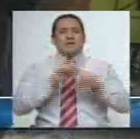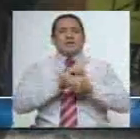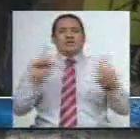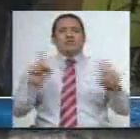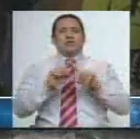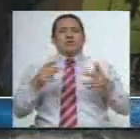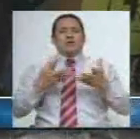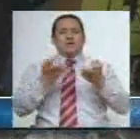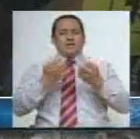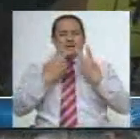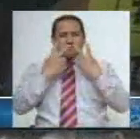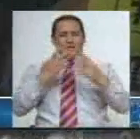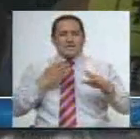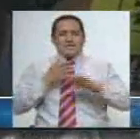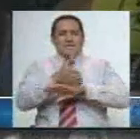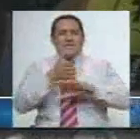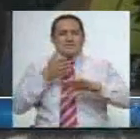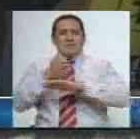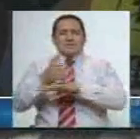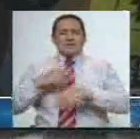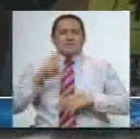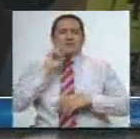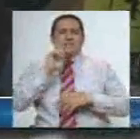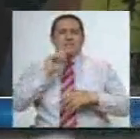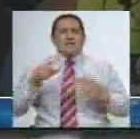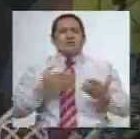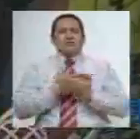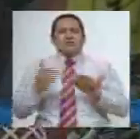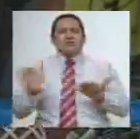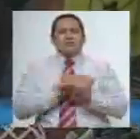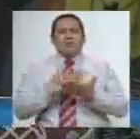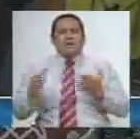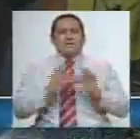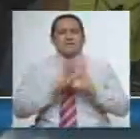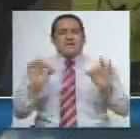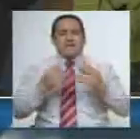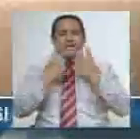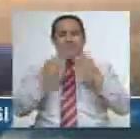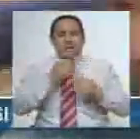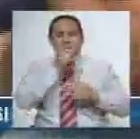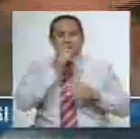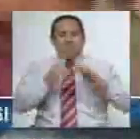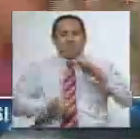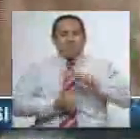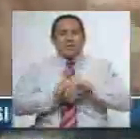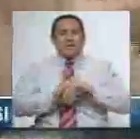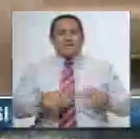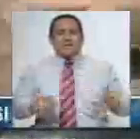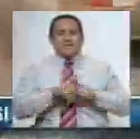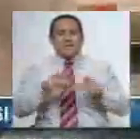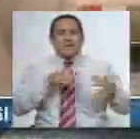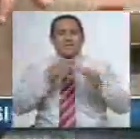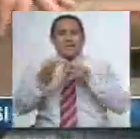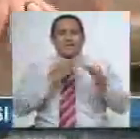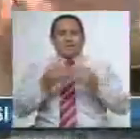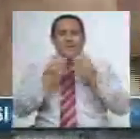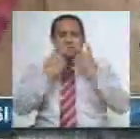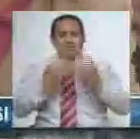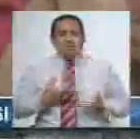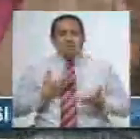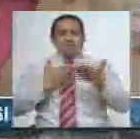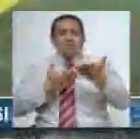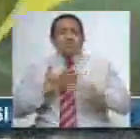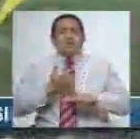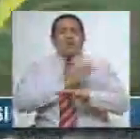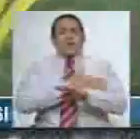no traten de meter zancadillas y mentiras donde no existe nada que ocultar. Estas declaraciones las dio durante